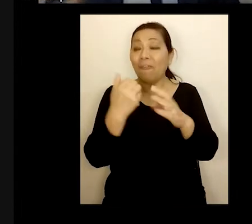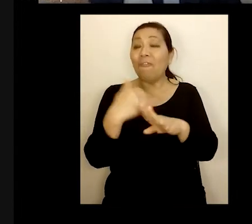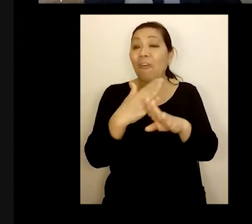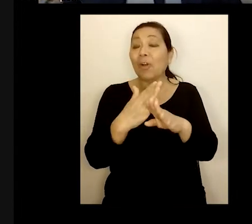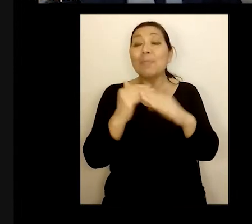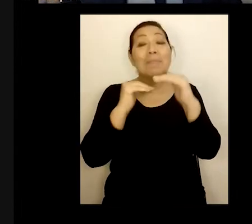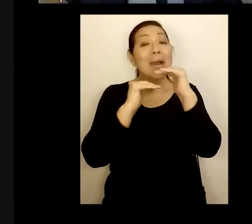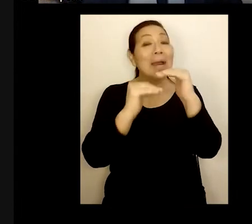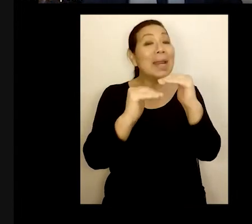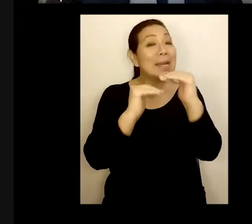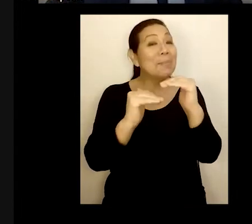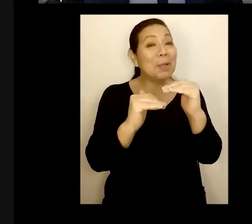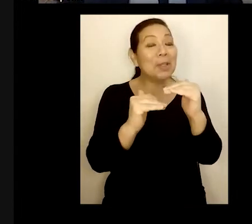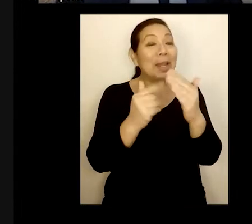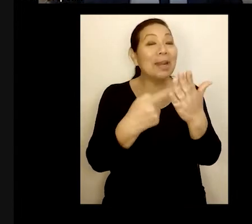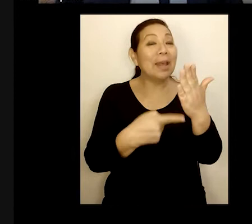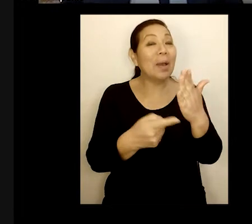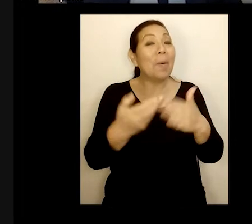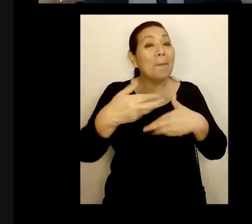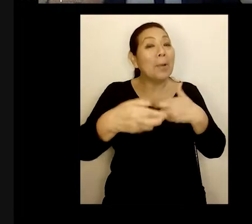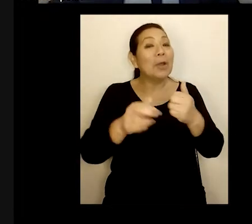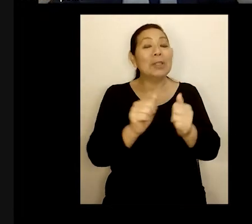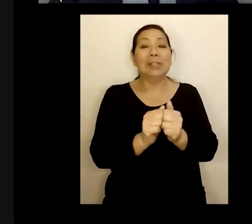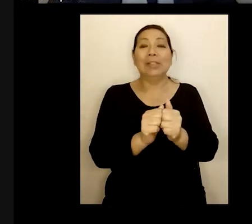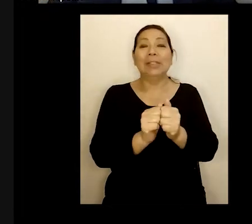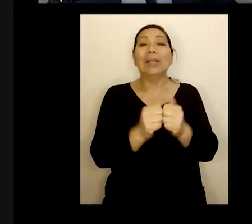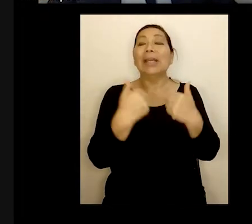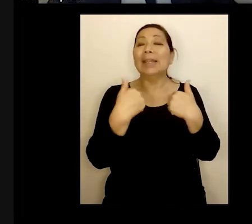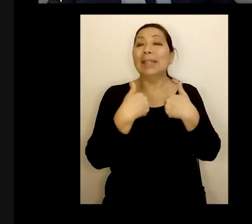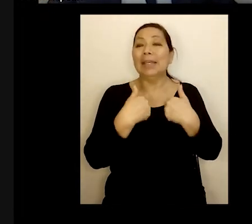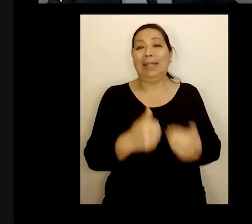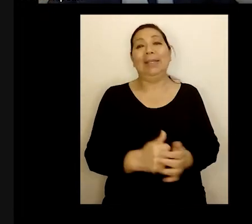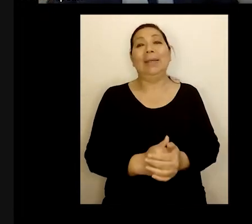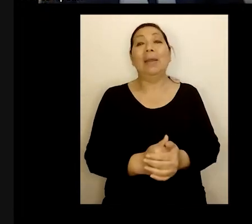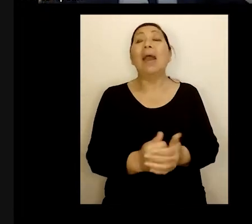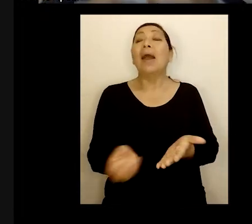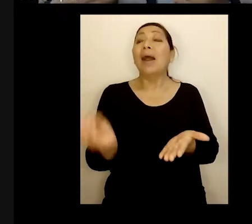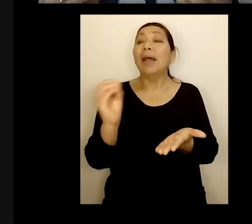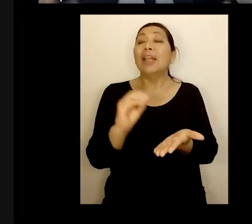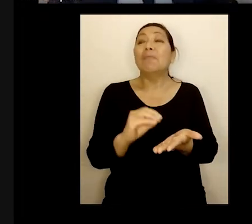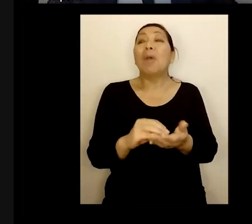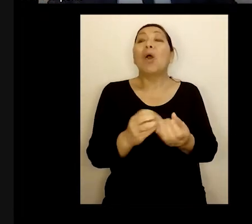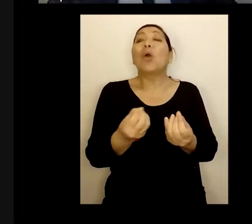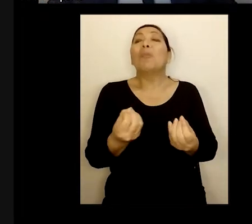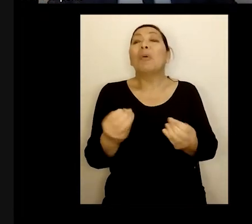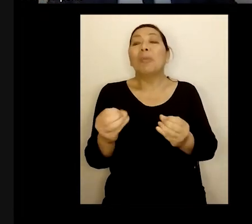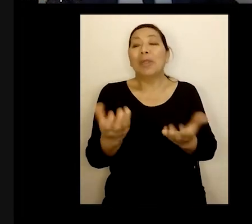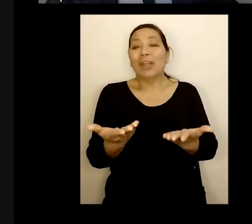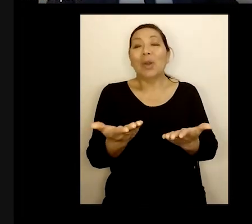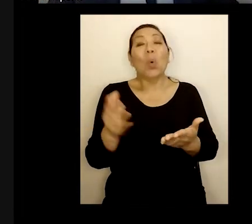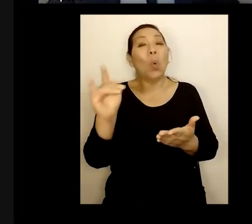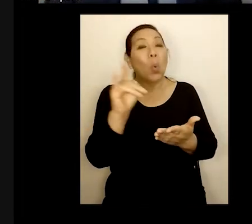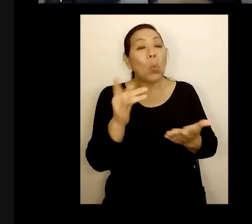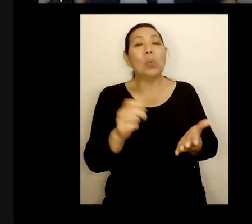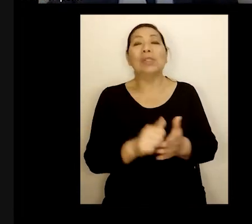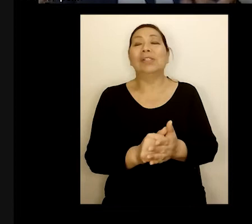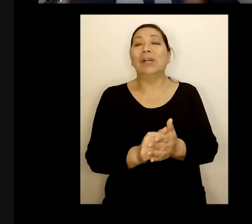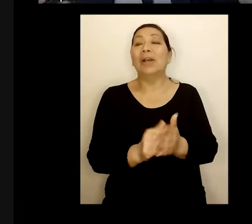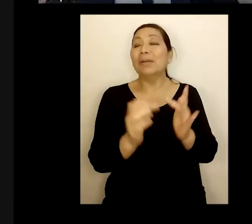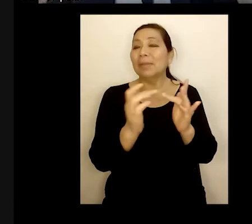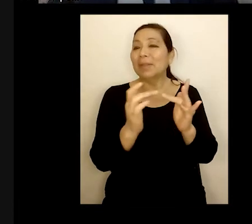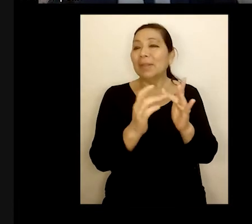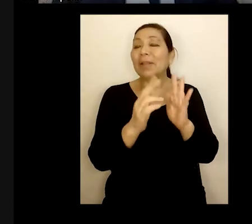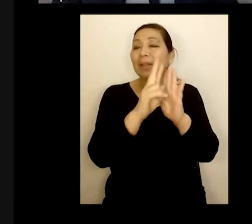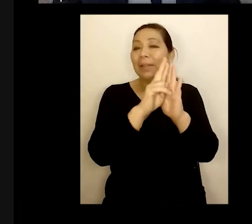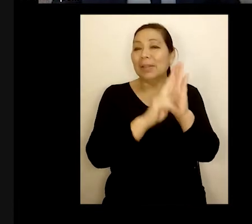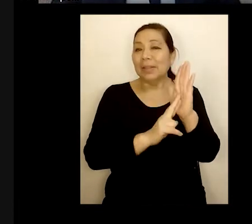de la limitación establecida en la ley del proceso contencioso administrativo. Además, como no era aplicable el control difuso, y además toma en cuenta que no apeló